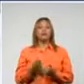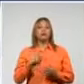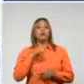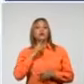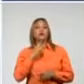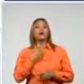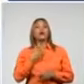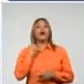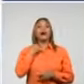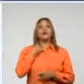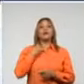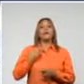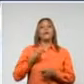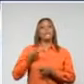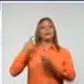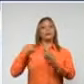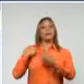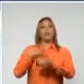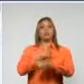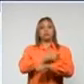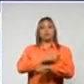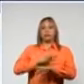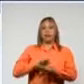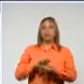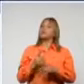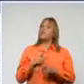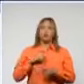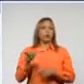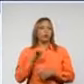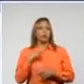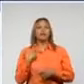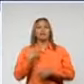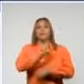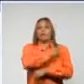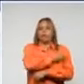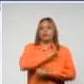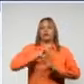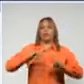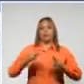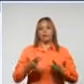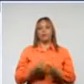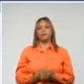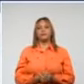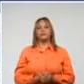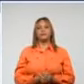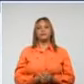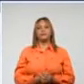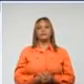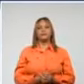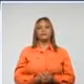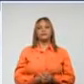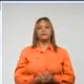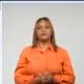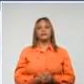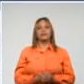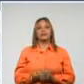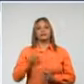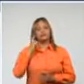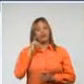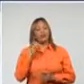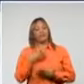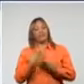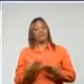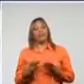el año pasado, no, es que te lo tienes que poner porque no te deja una inmunidad de por vida. Creo que ha agotado ya a todos ustedes, a